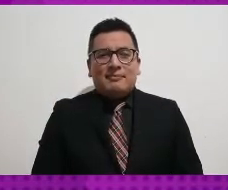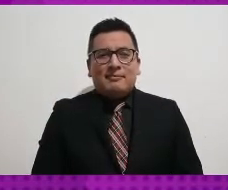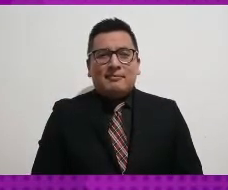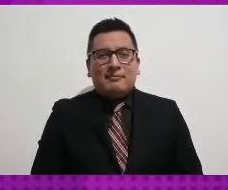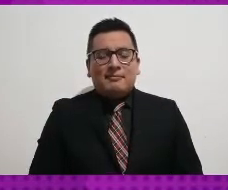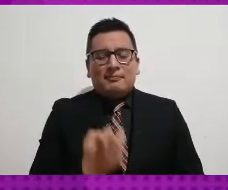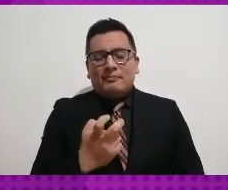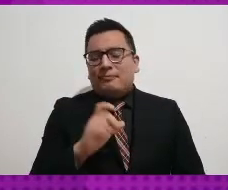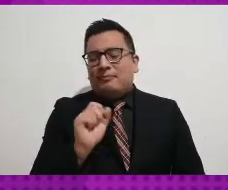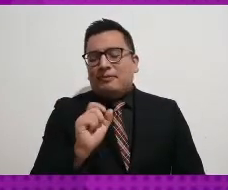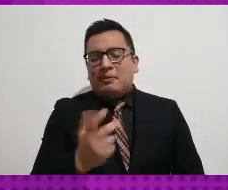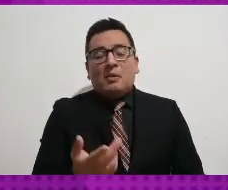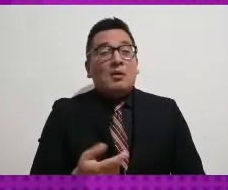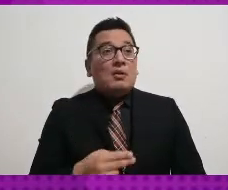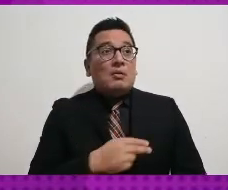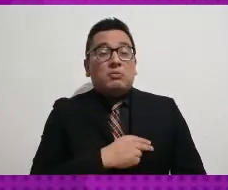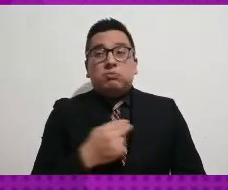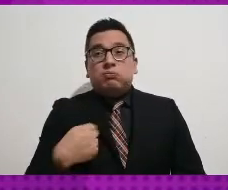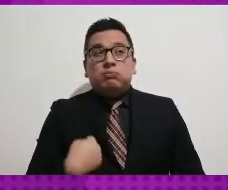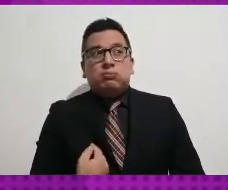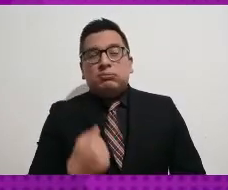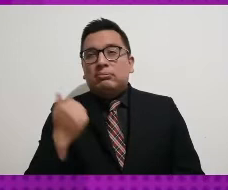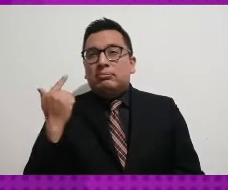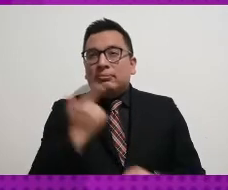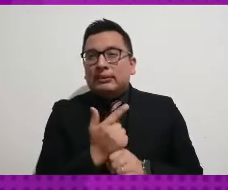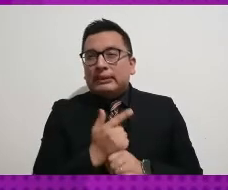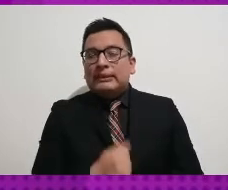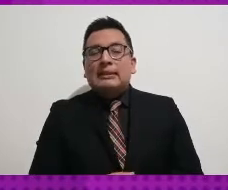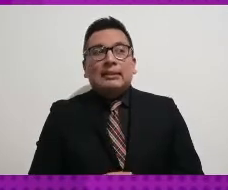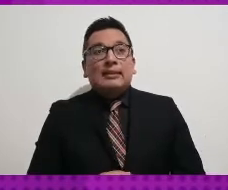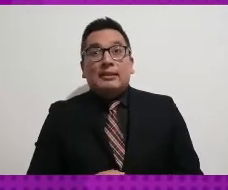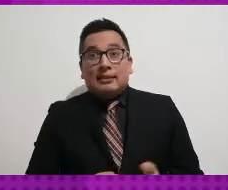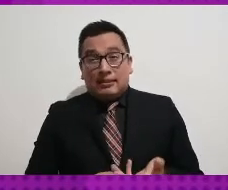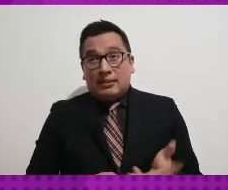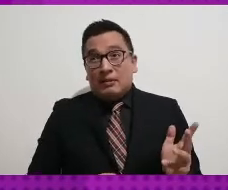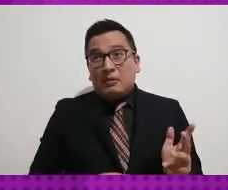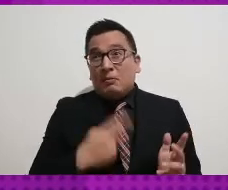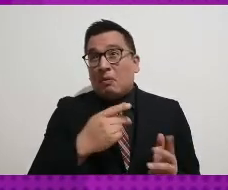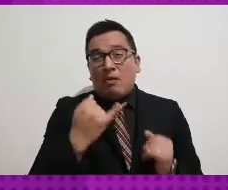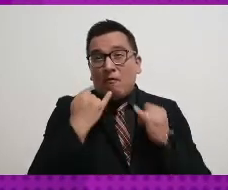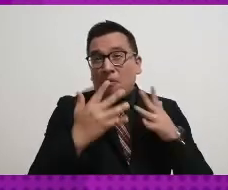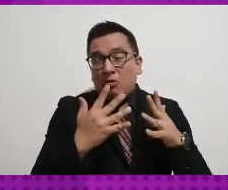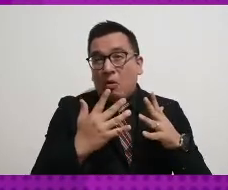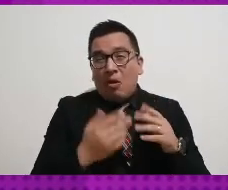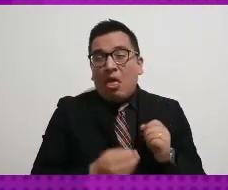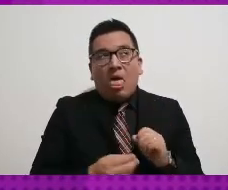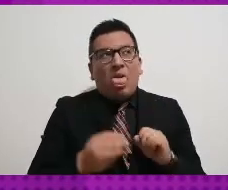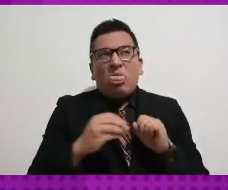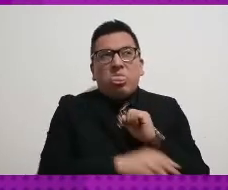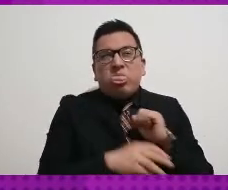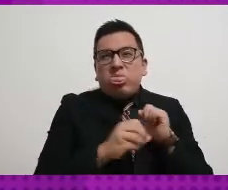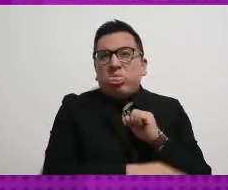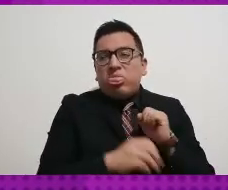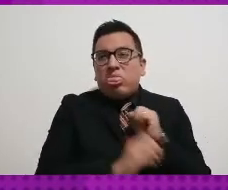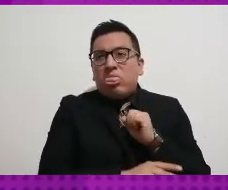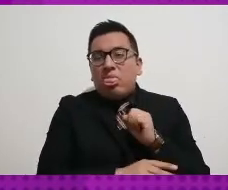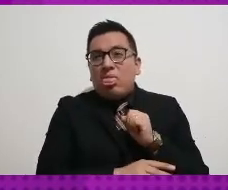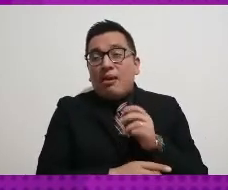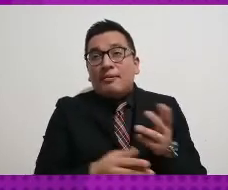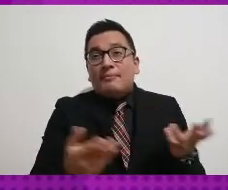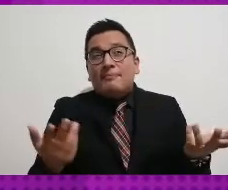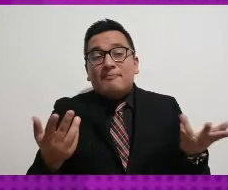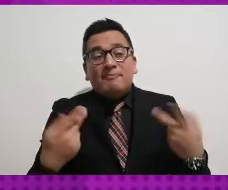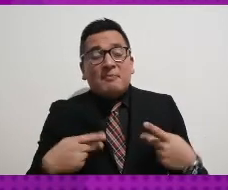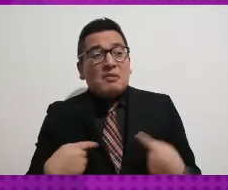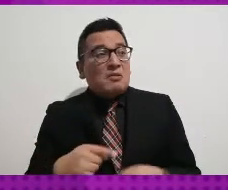Y en este mismo contexto habrá que destacar que muchos de aquellos que no han subido información, desafortunadamente